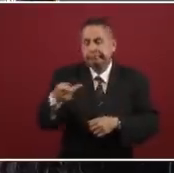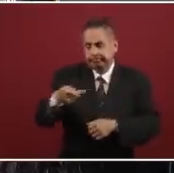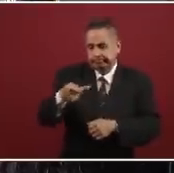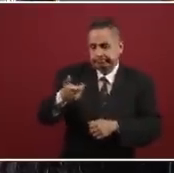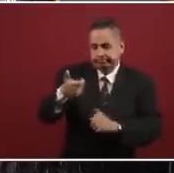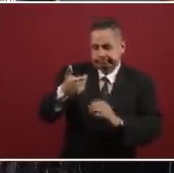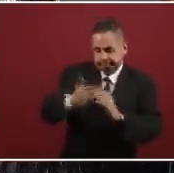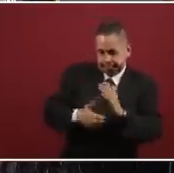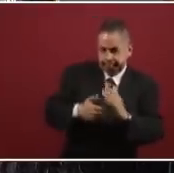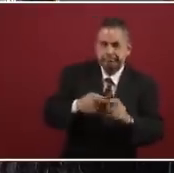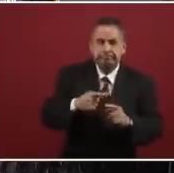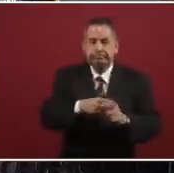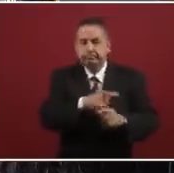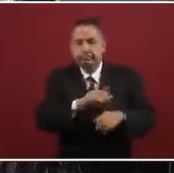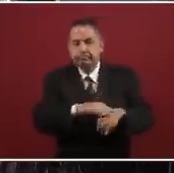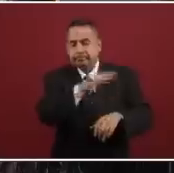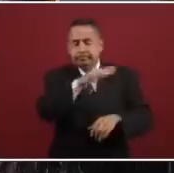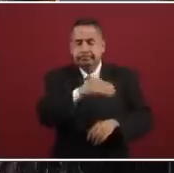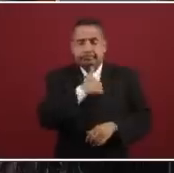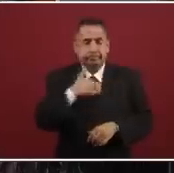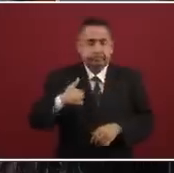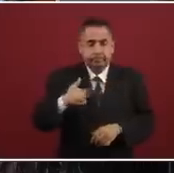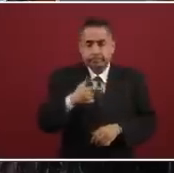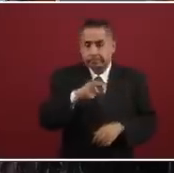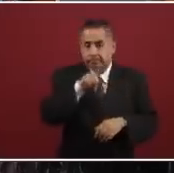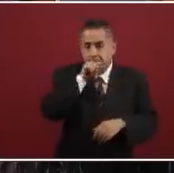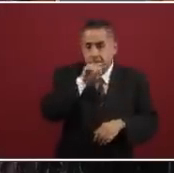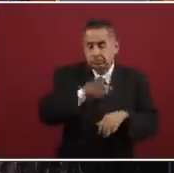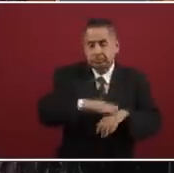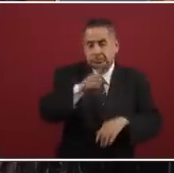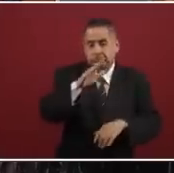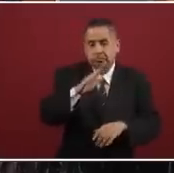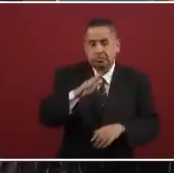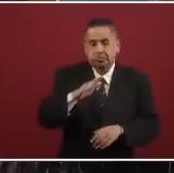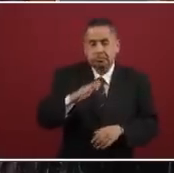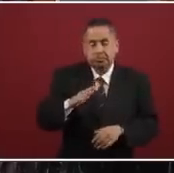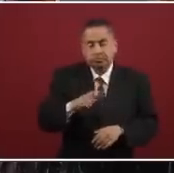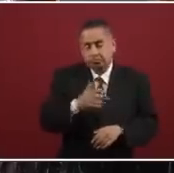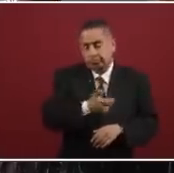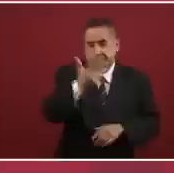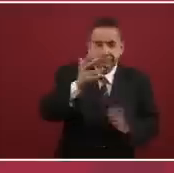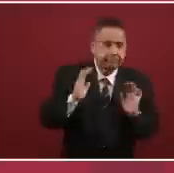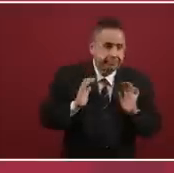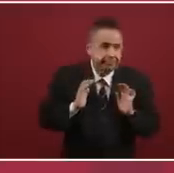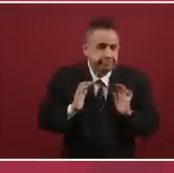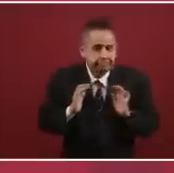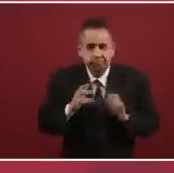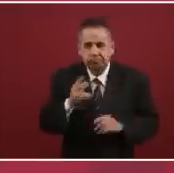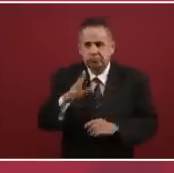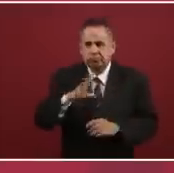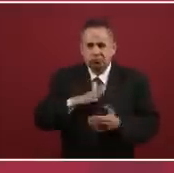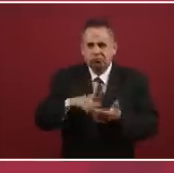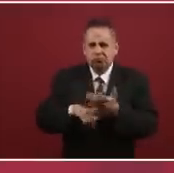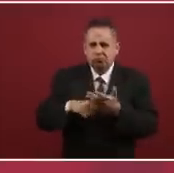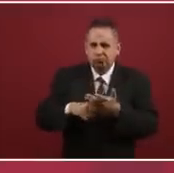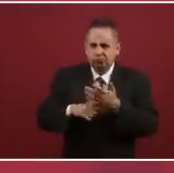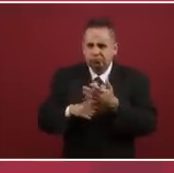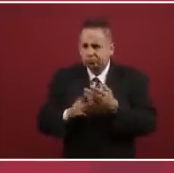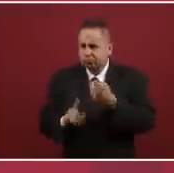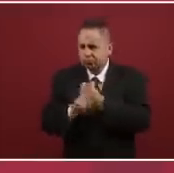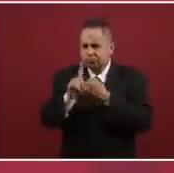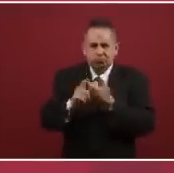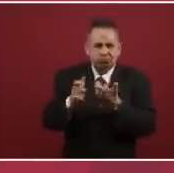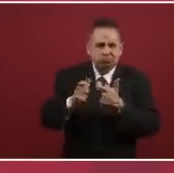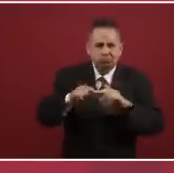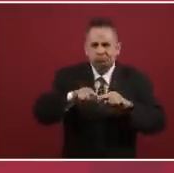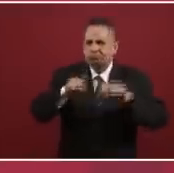y suba un poco el precio de la pechuga de pollo, pero no hay ninguna presión inflacionaria y